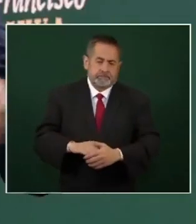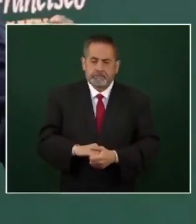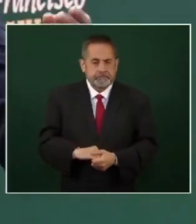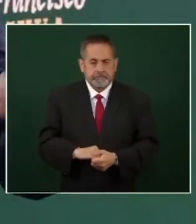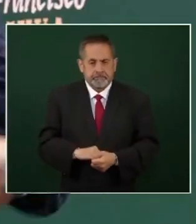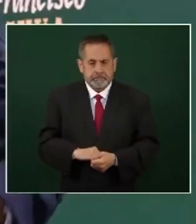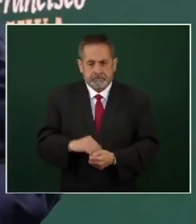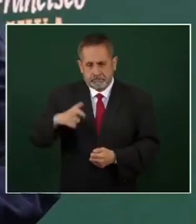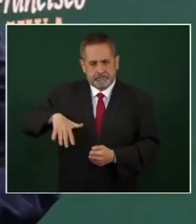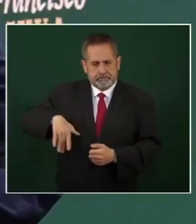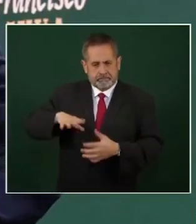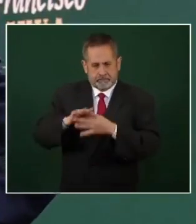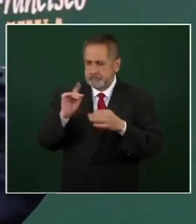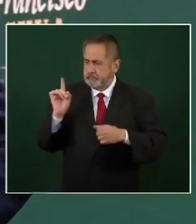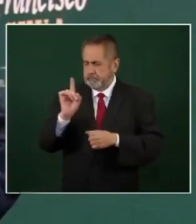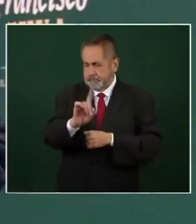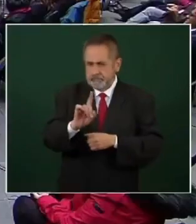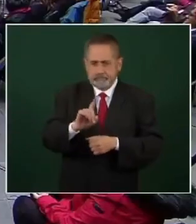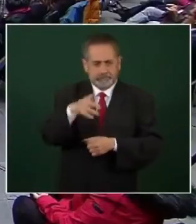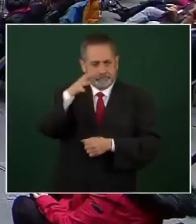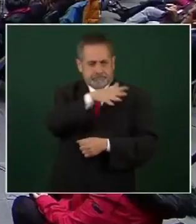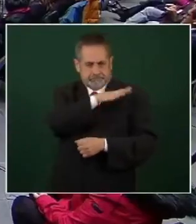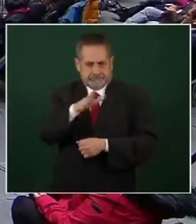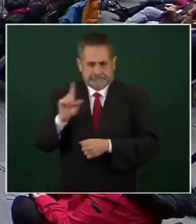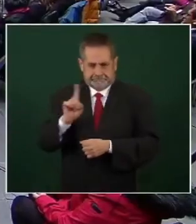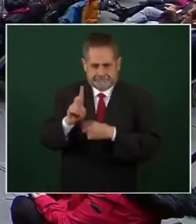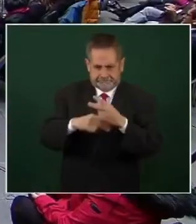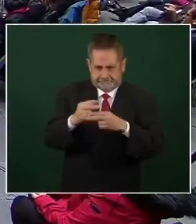como este que va a explicar ahora el general.